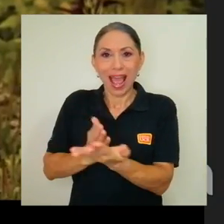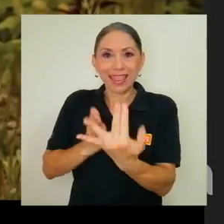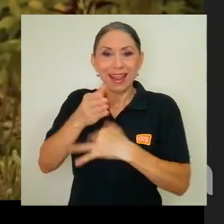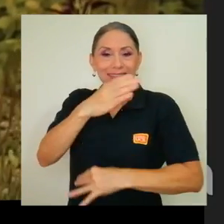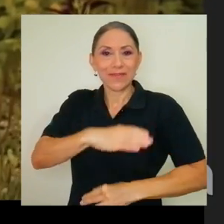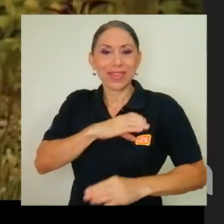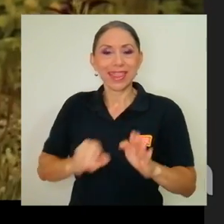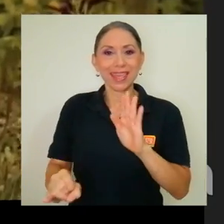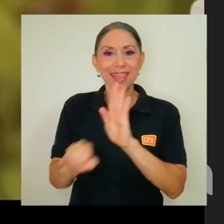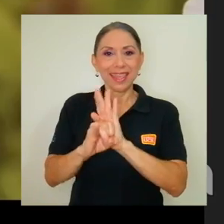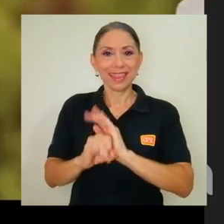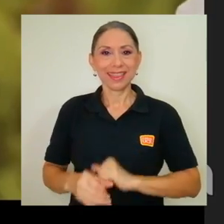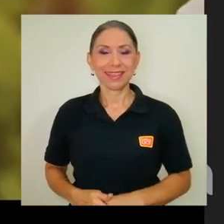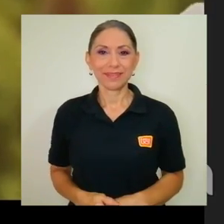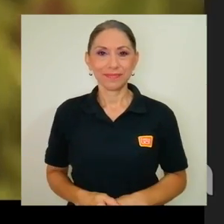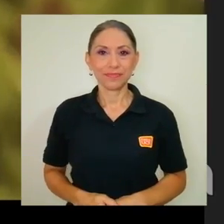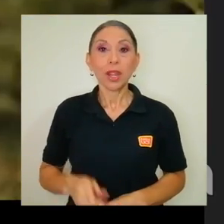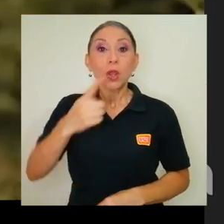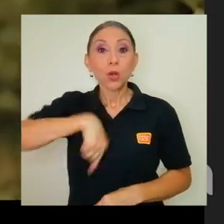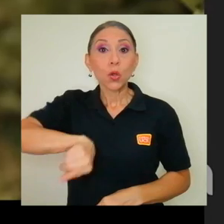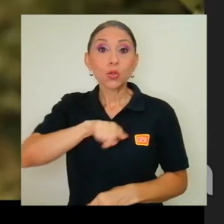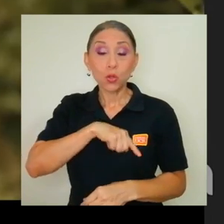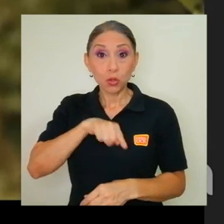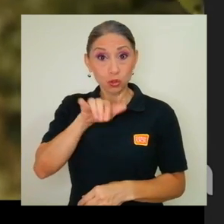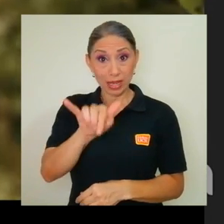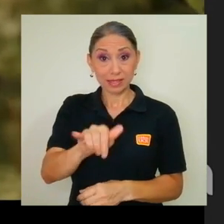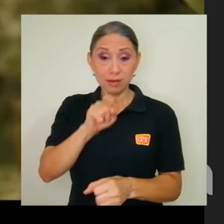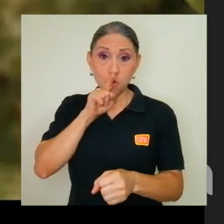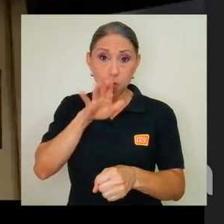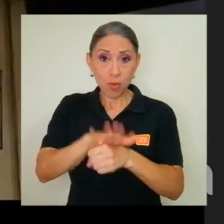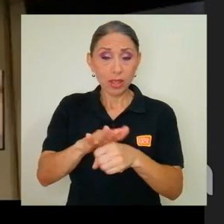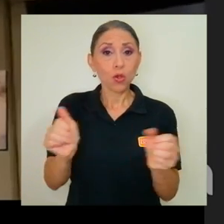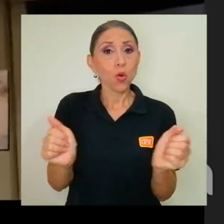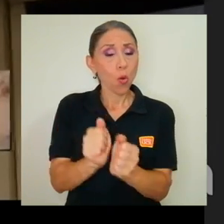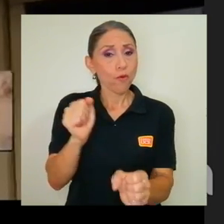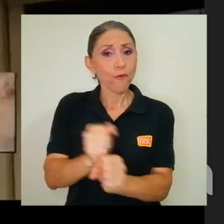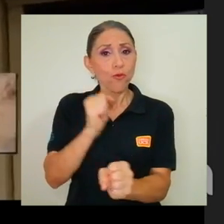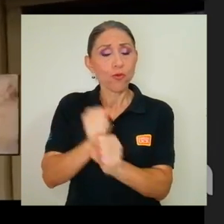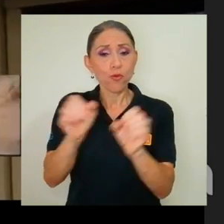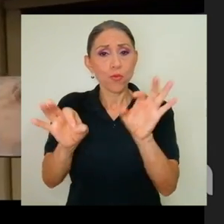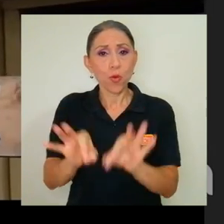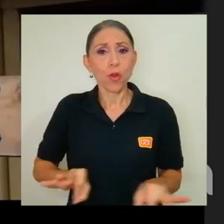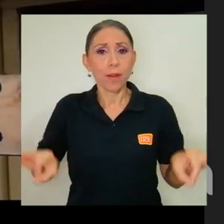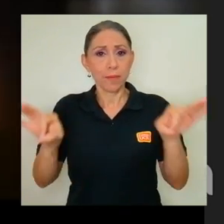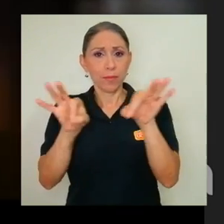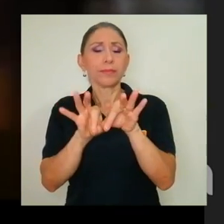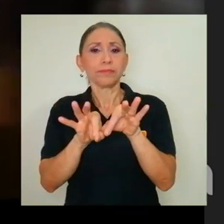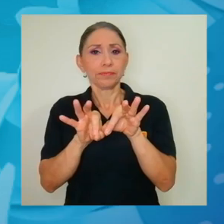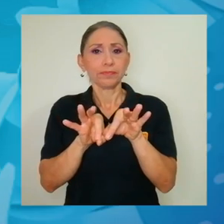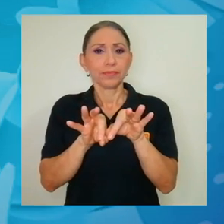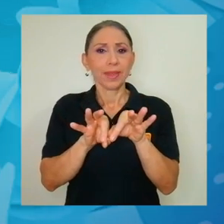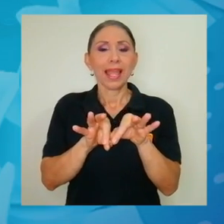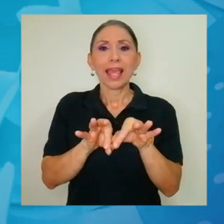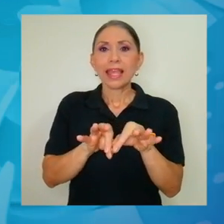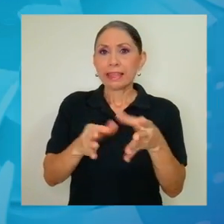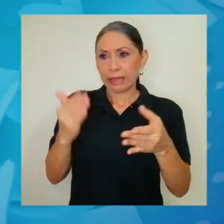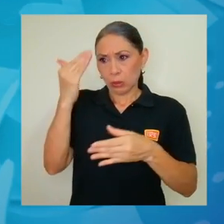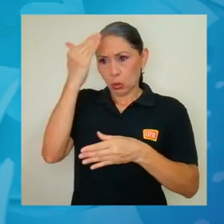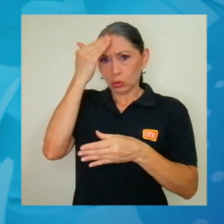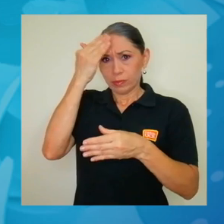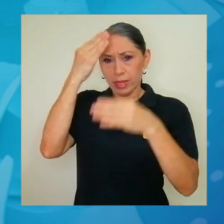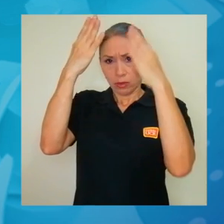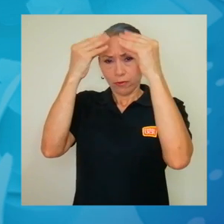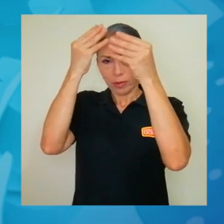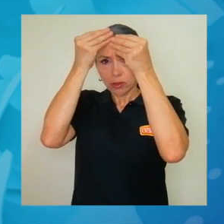de los factores de identidad. Estamos cumpliendo así con una función muy importante de transferencia